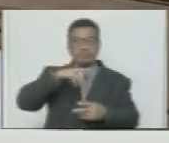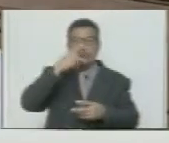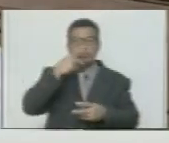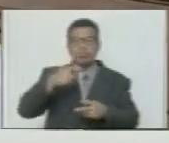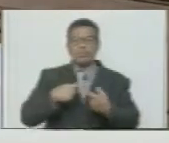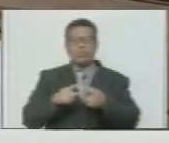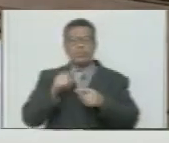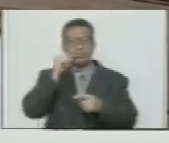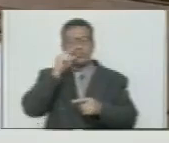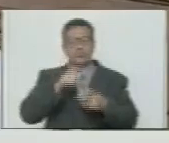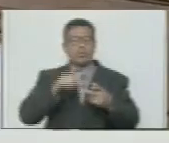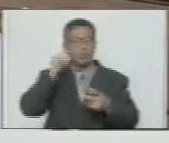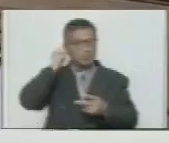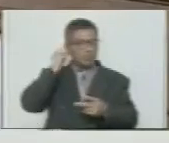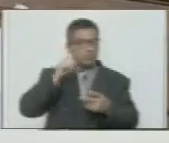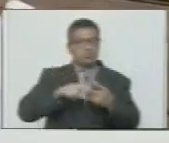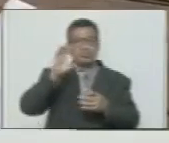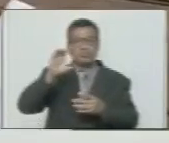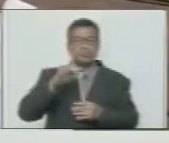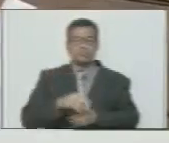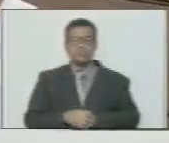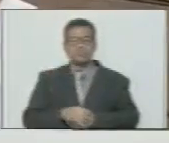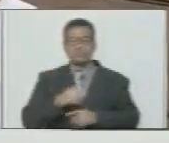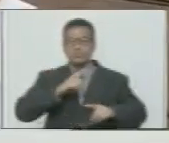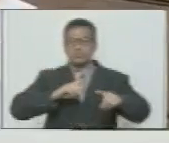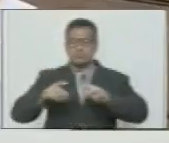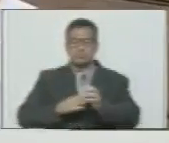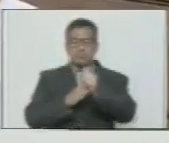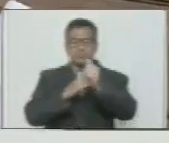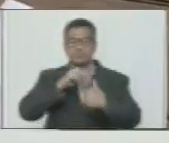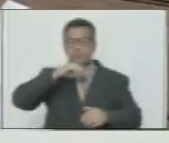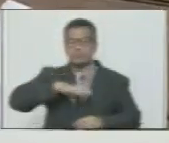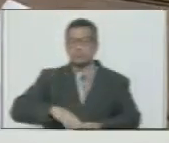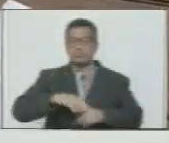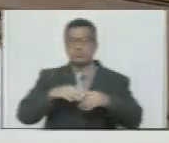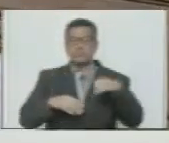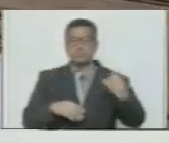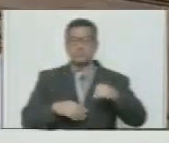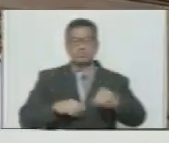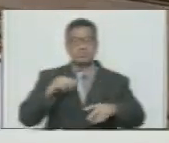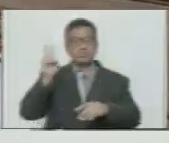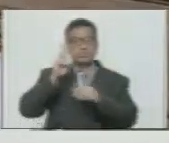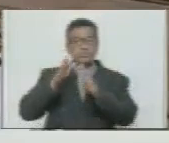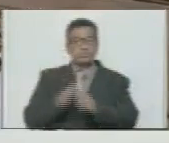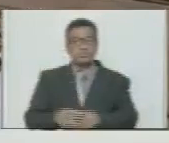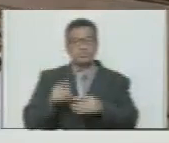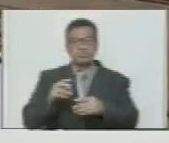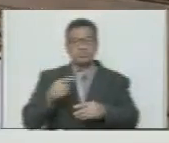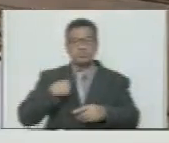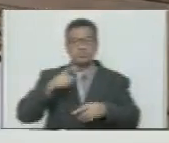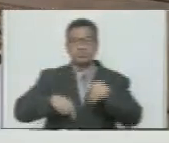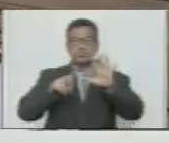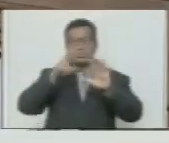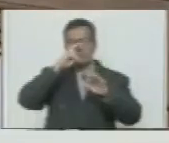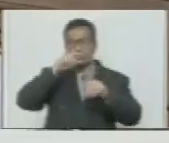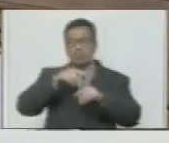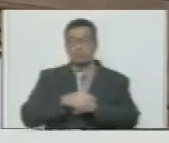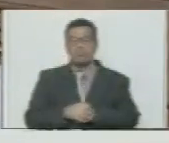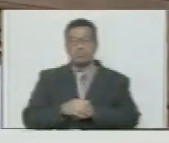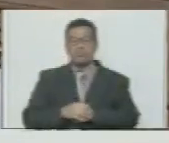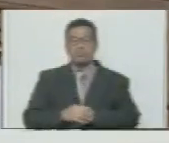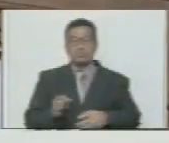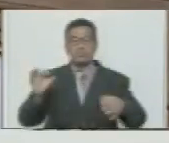maestro político de muchos hombres y mujeres de la patria, dirigente histórico de la izquierda venezolana y con apenas